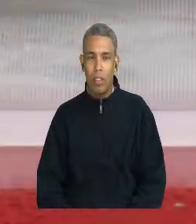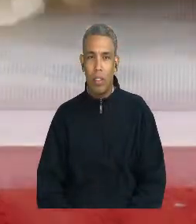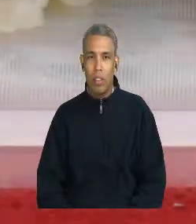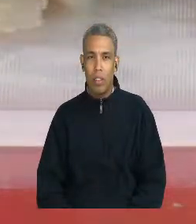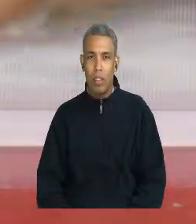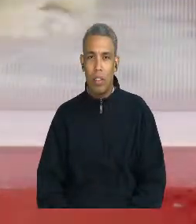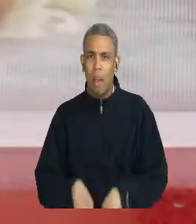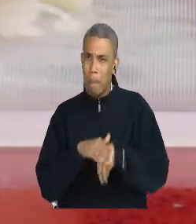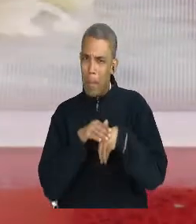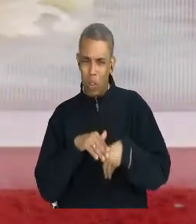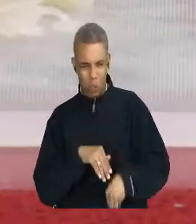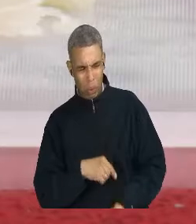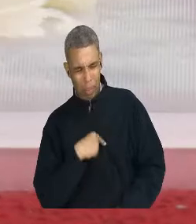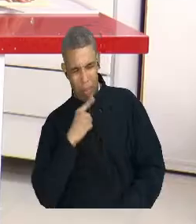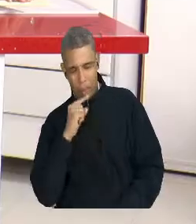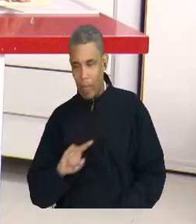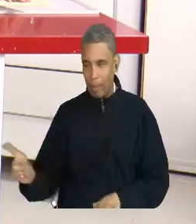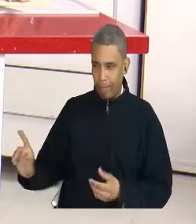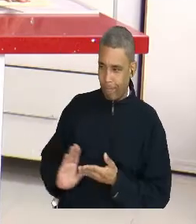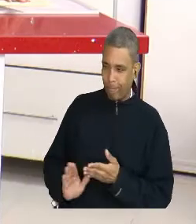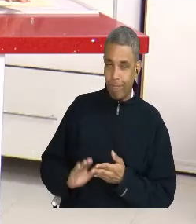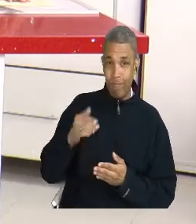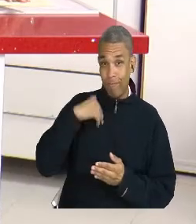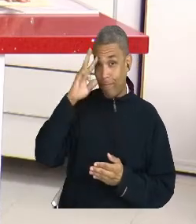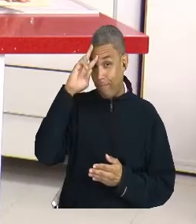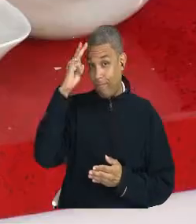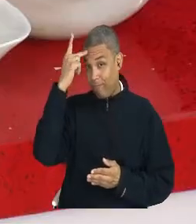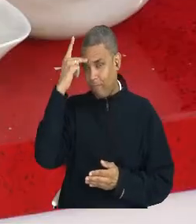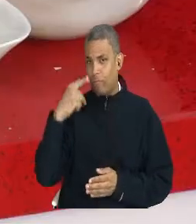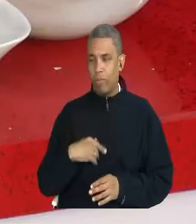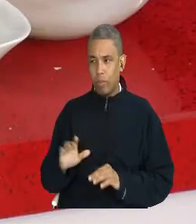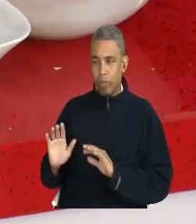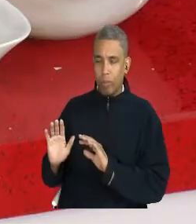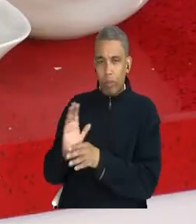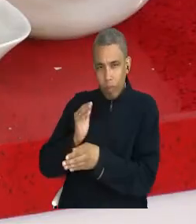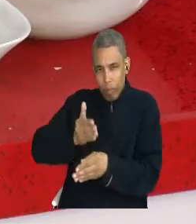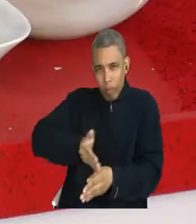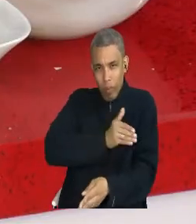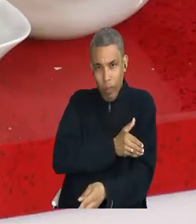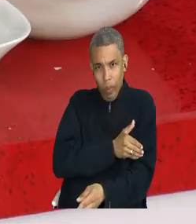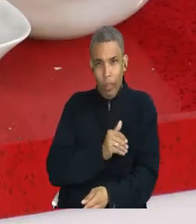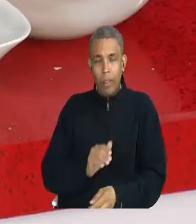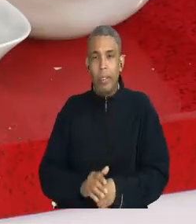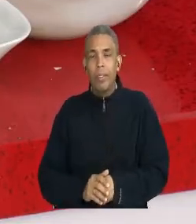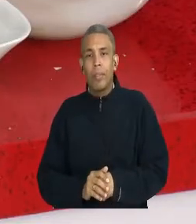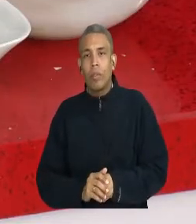a coger y voy a rellenar. Traje previamente el, ya, melón. El melón y